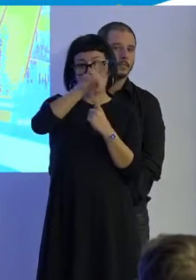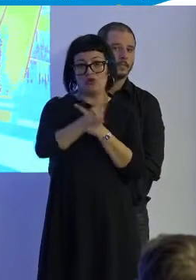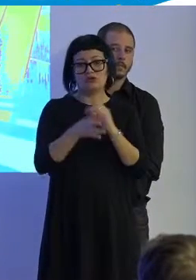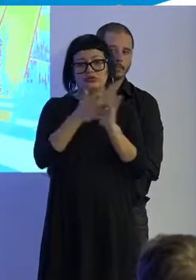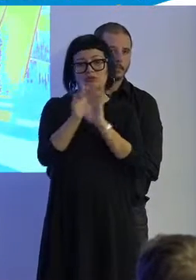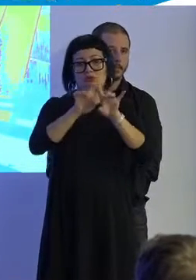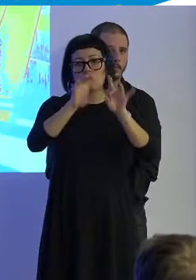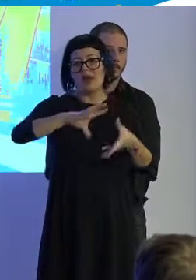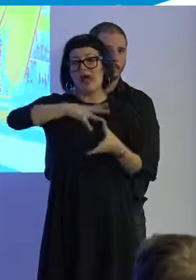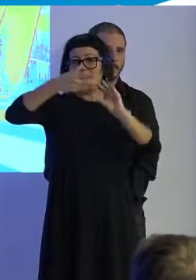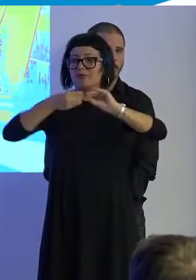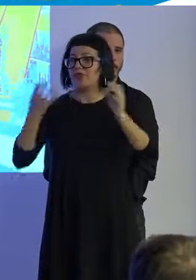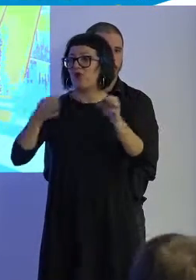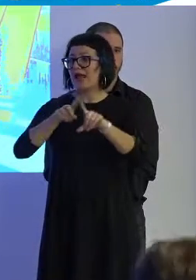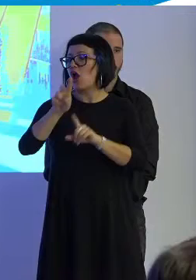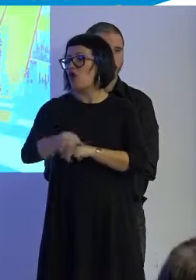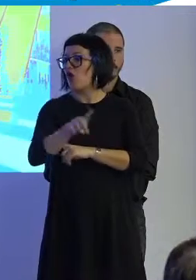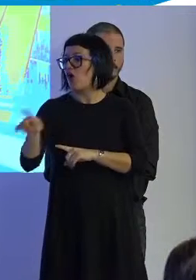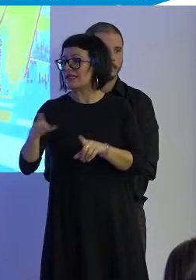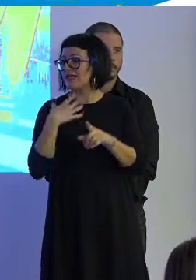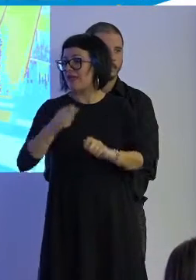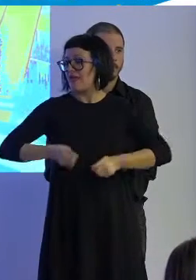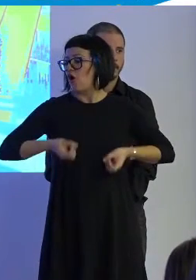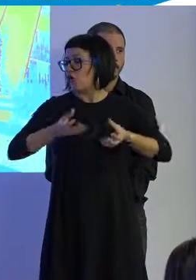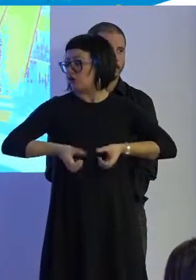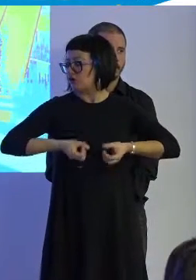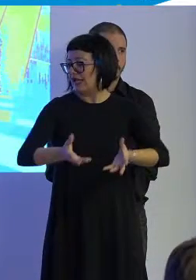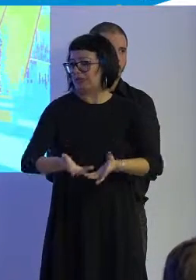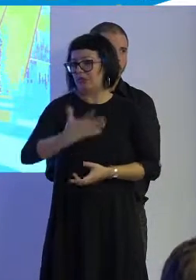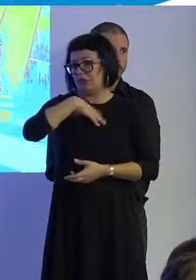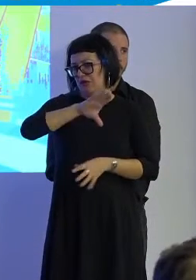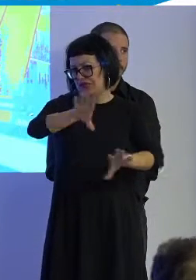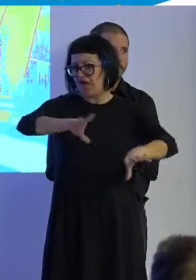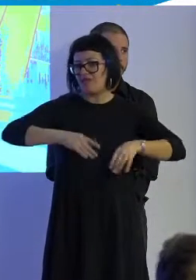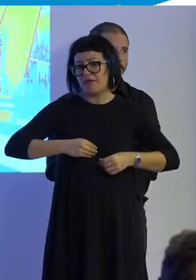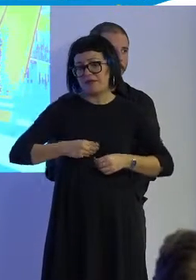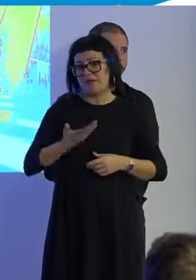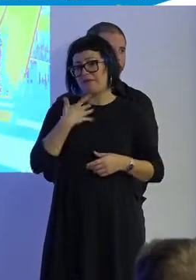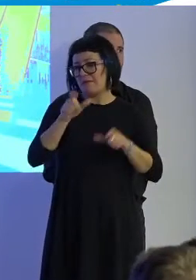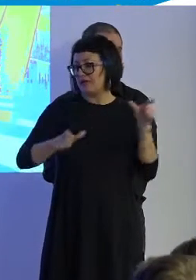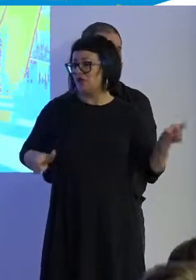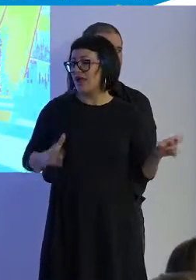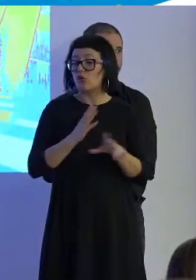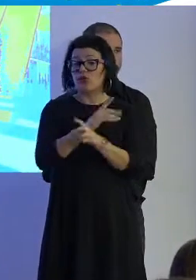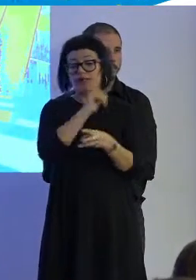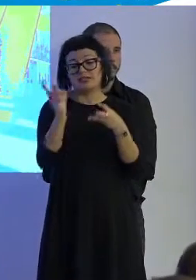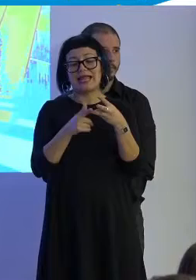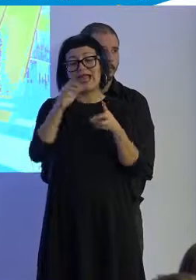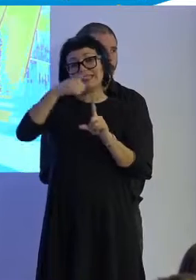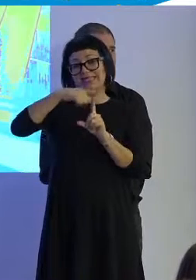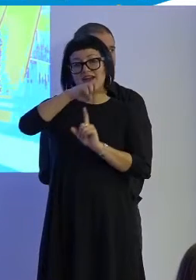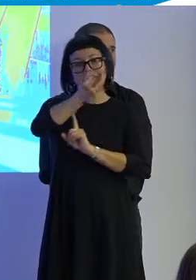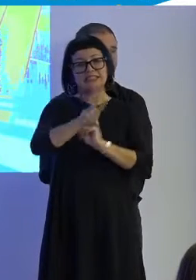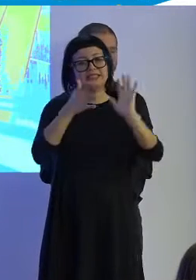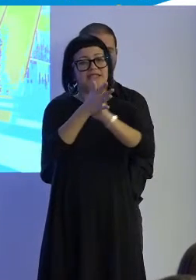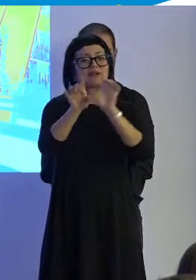adaptación que no incurre en muchos costes y que puede ser bastante aceptable para los jugadores. Y luego está el tier 3, que es